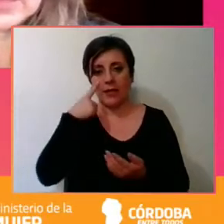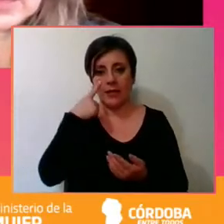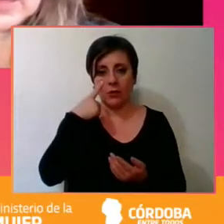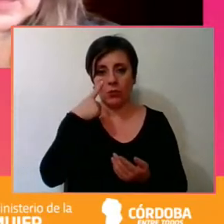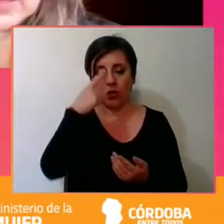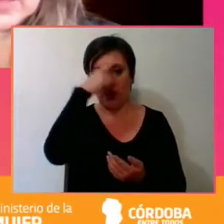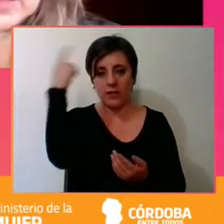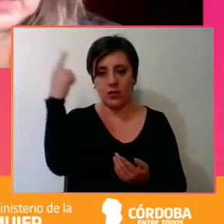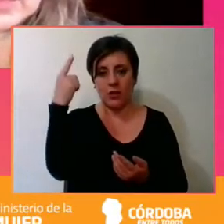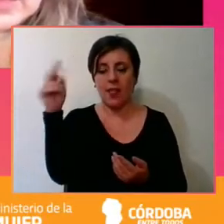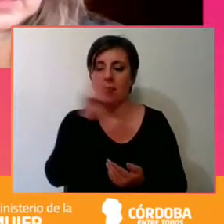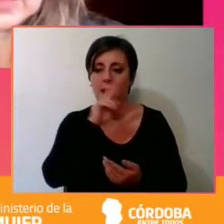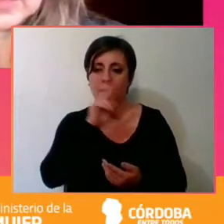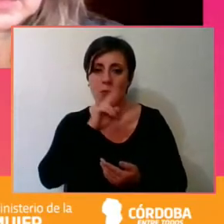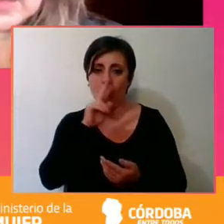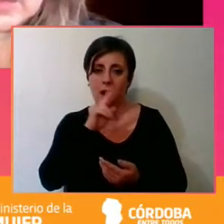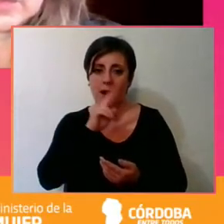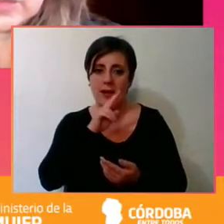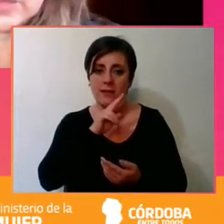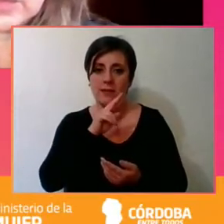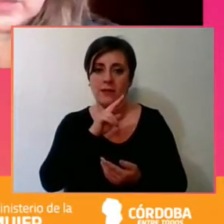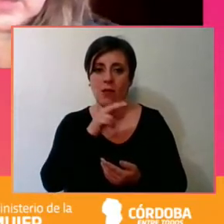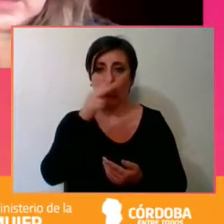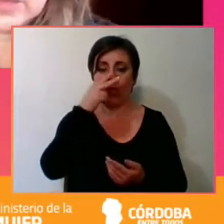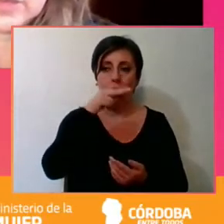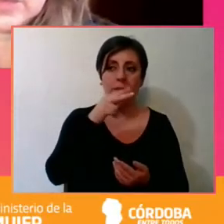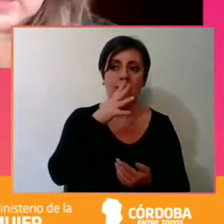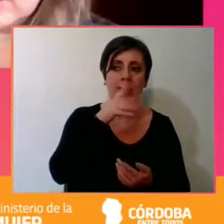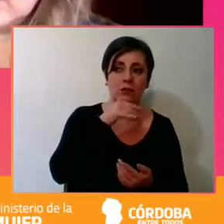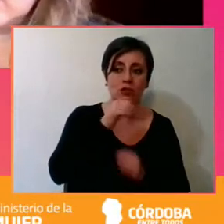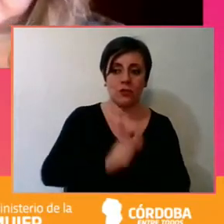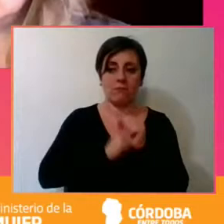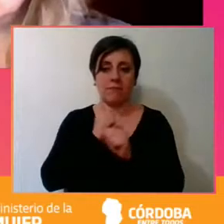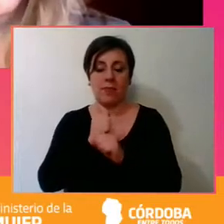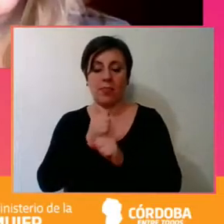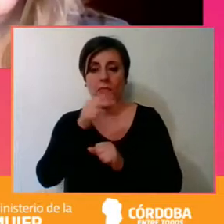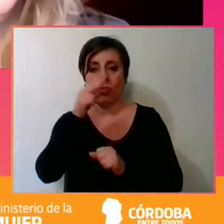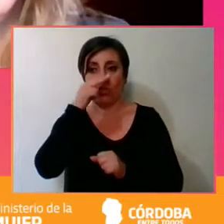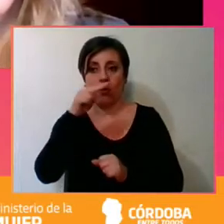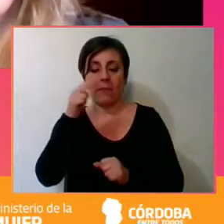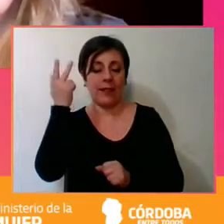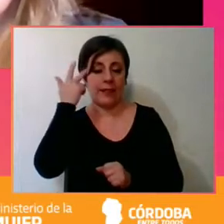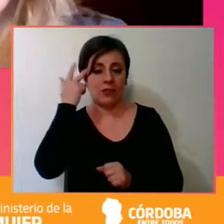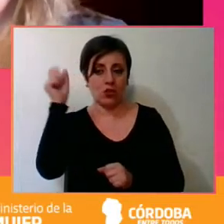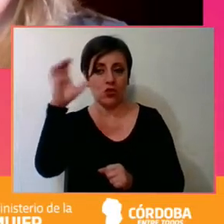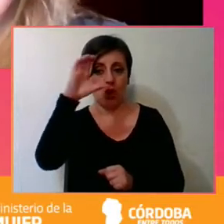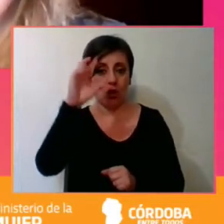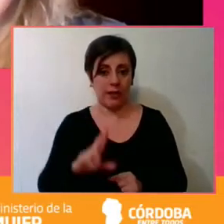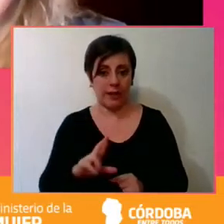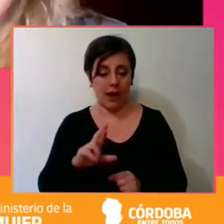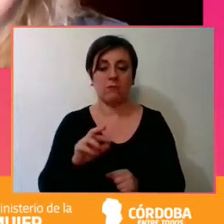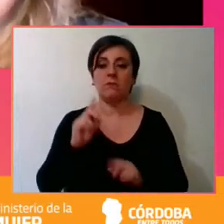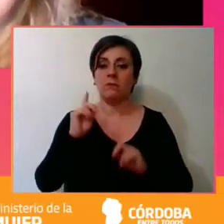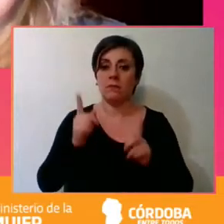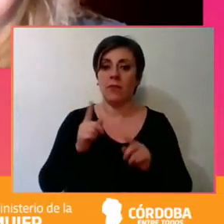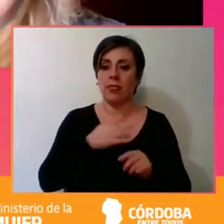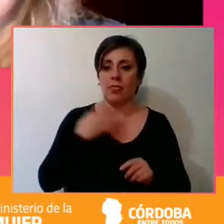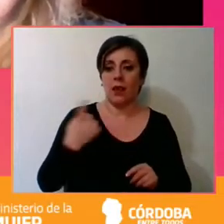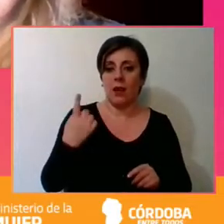de las Mujeres entre 2014 y 2018 en Costa Rica. También ha sido directora